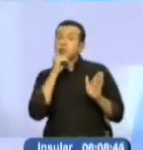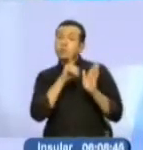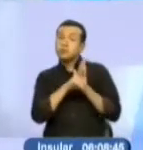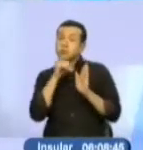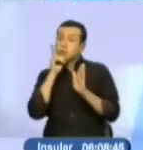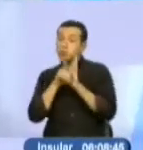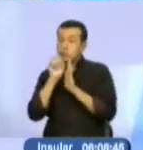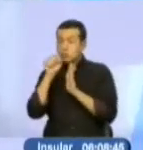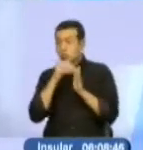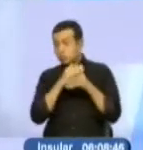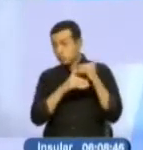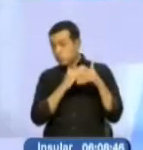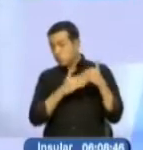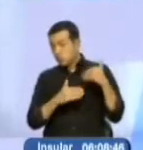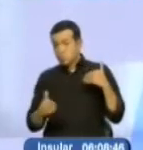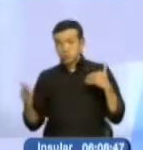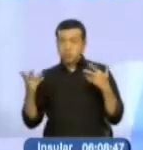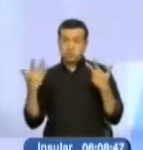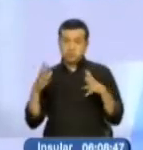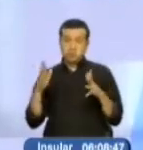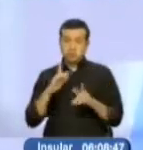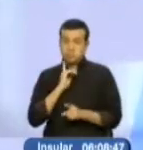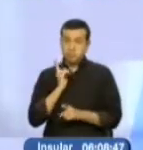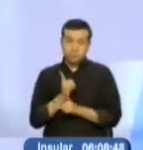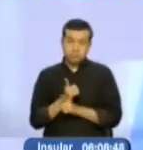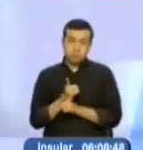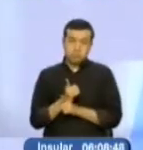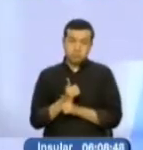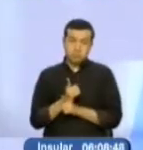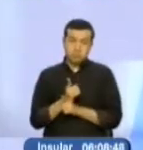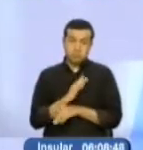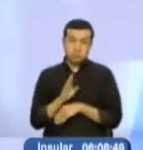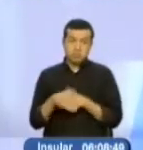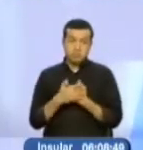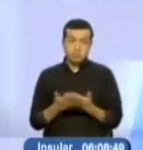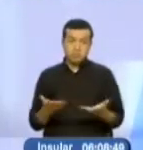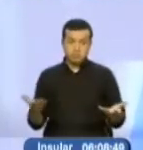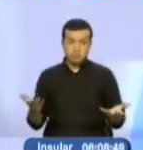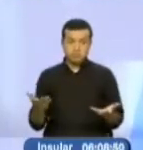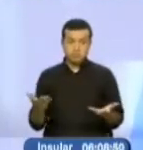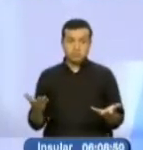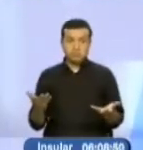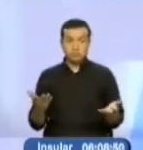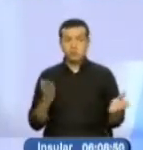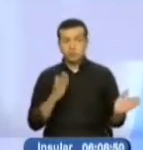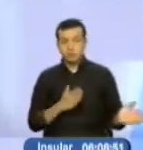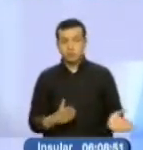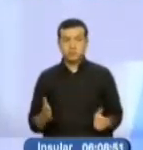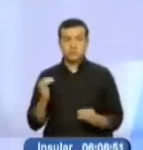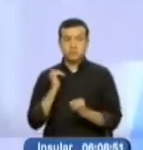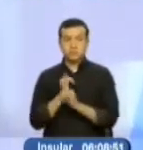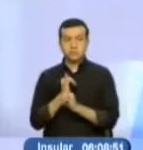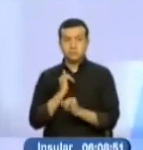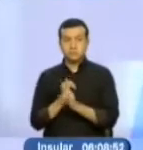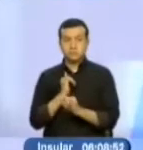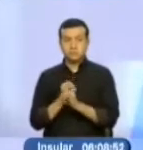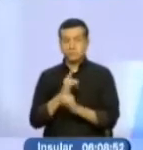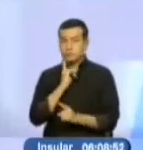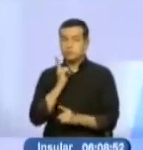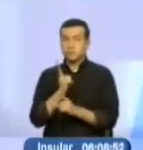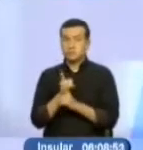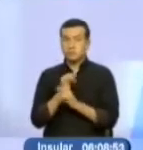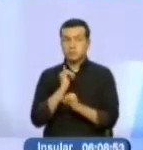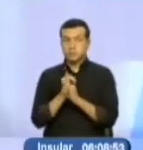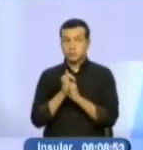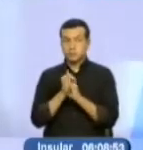de acciones es legítimo que se pueda recurrir a ellas y todo debe darse por supuesto dentro del marco de la institucionalidad que fija